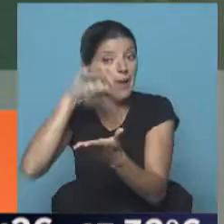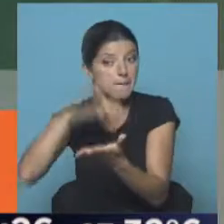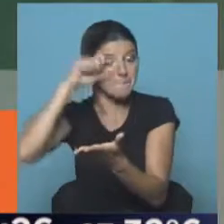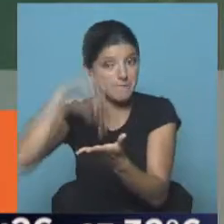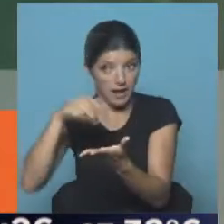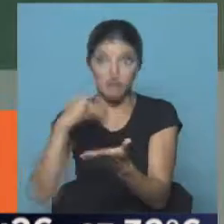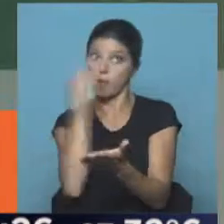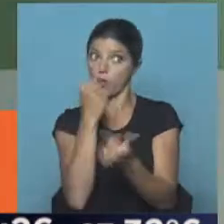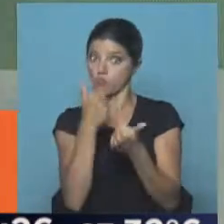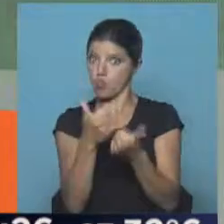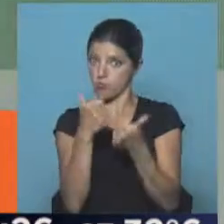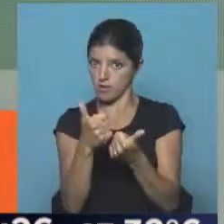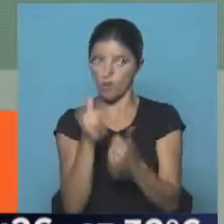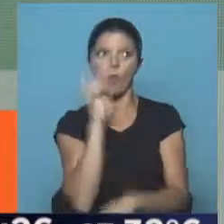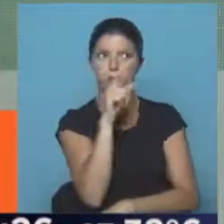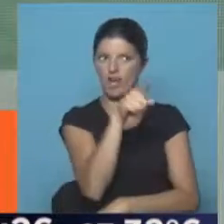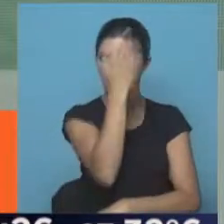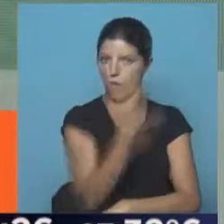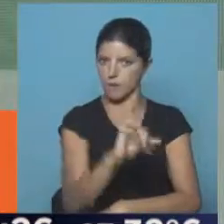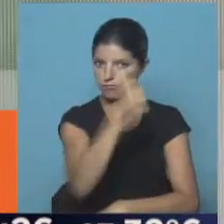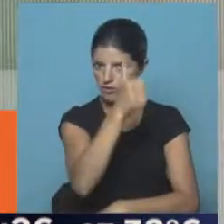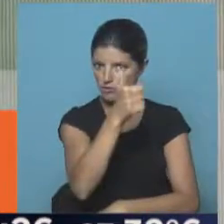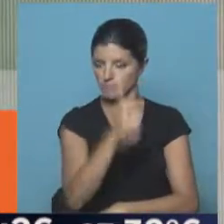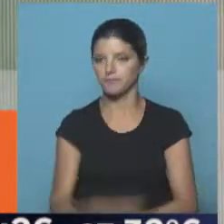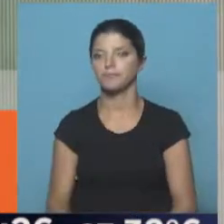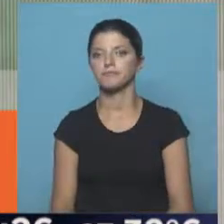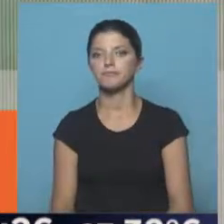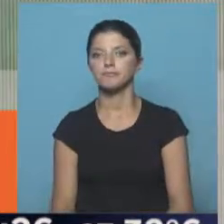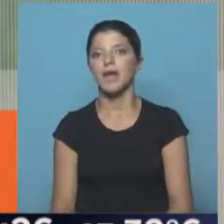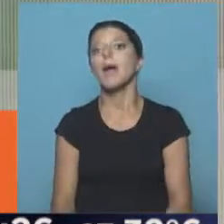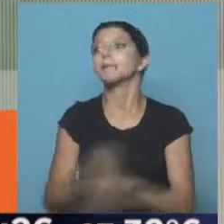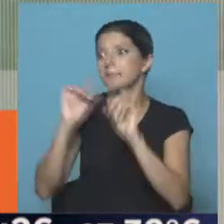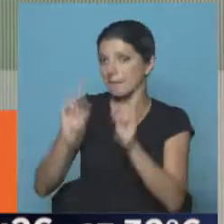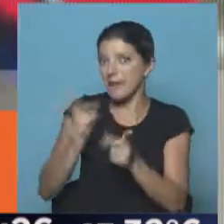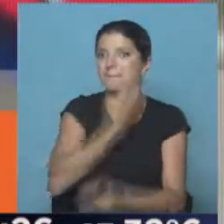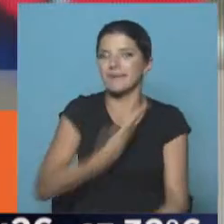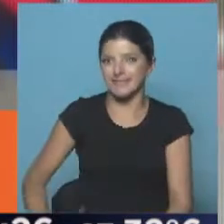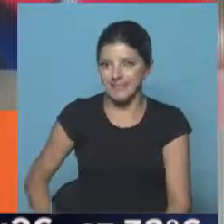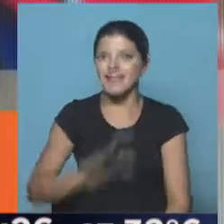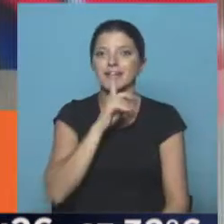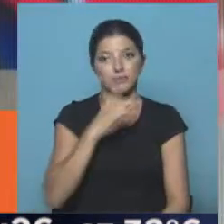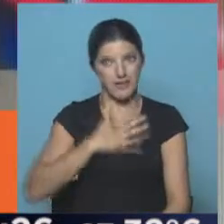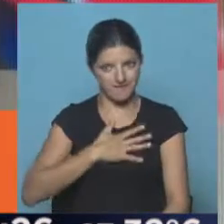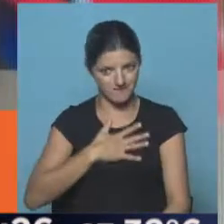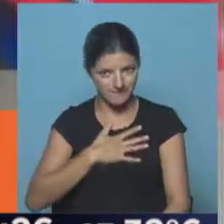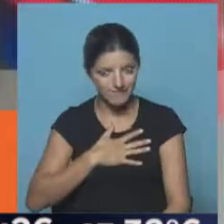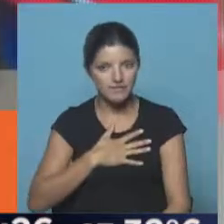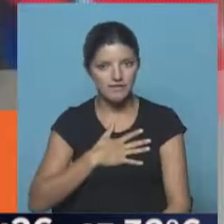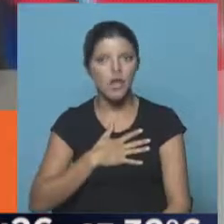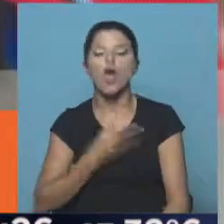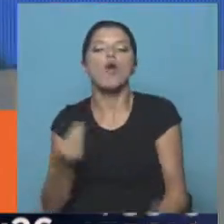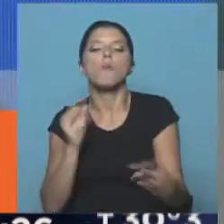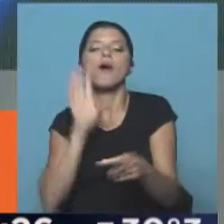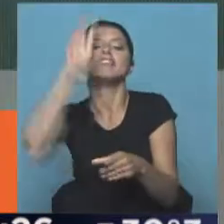triunfo de Fillon en la interna de los republicanos. Celebra igual Vladimir Putin, ¿no? Hay que ver qué va a pasar también, cuánto va a intervenir, cuánto